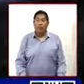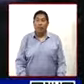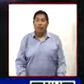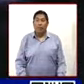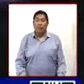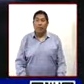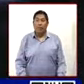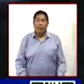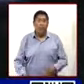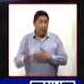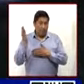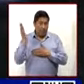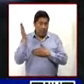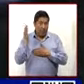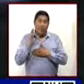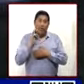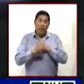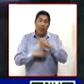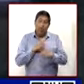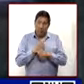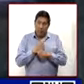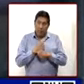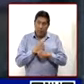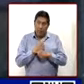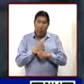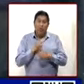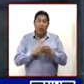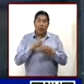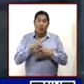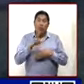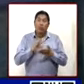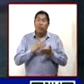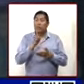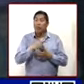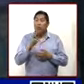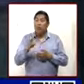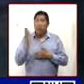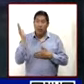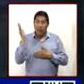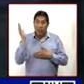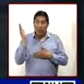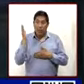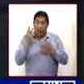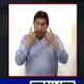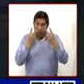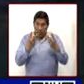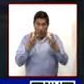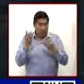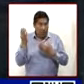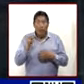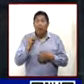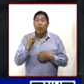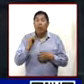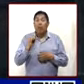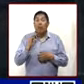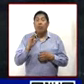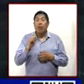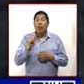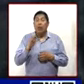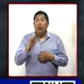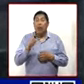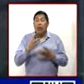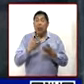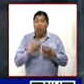Diego Nina Cores, 7 años y él se perdió en septiembre de 2022. En este caso, si vemos, Micaela Vargas, por ejemplo, se